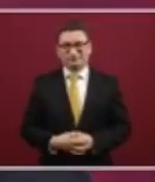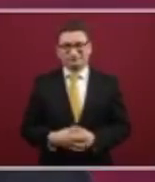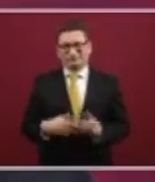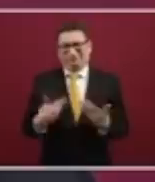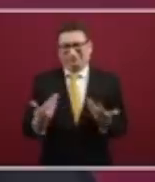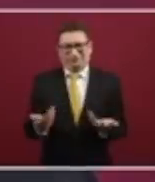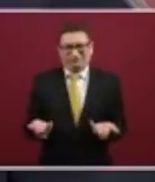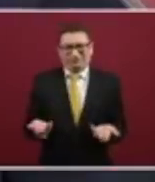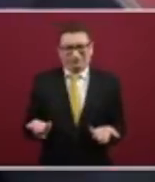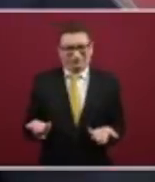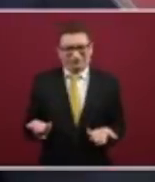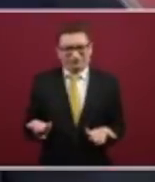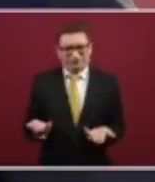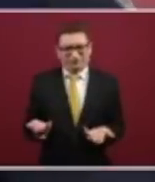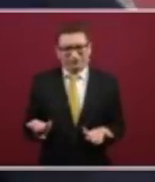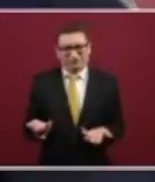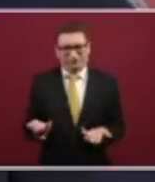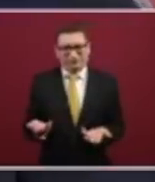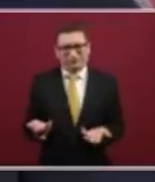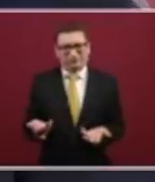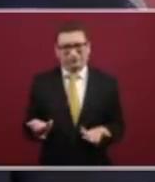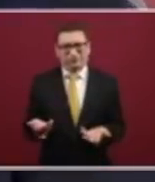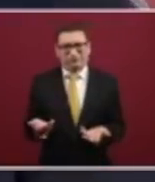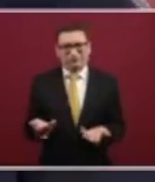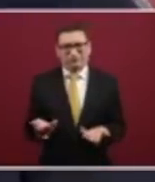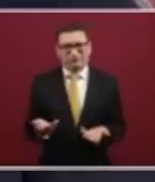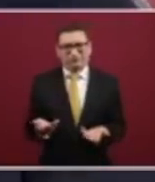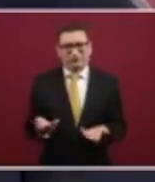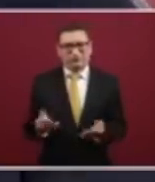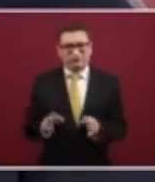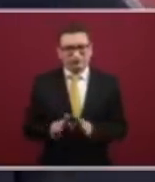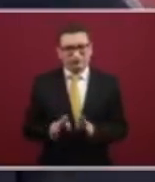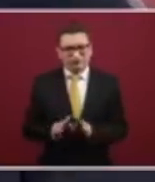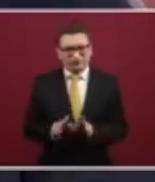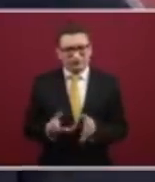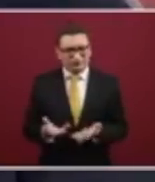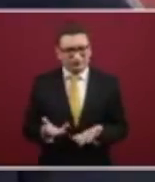Entonces, es el que busca